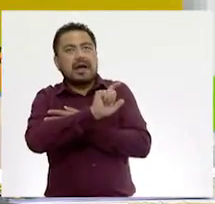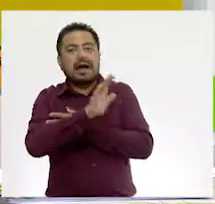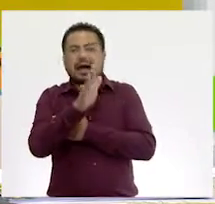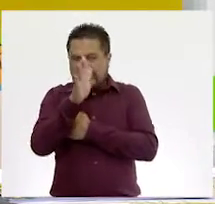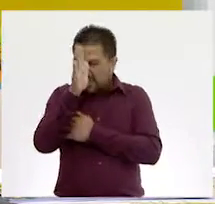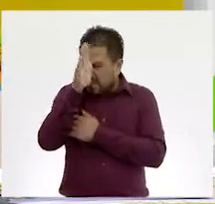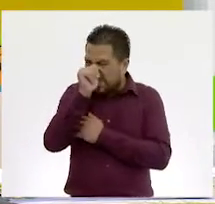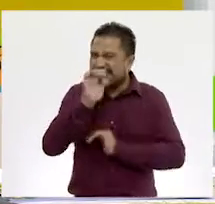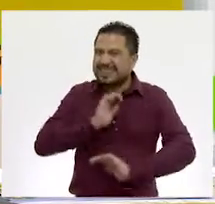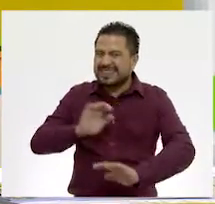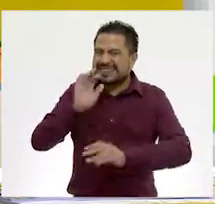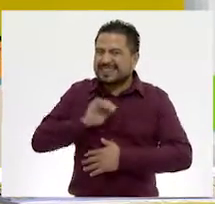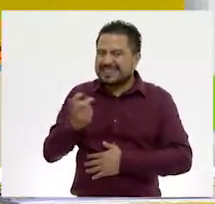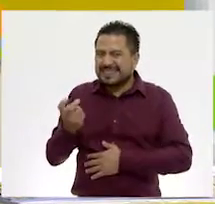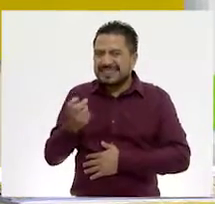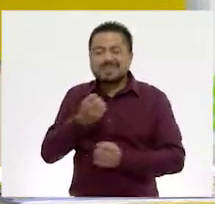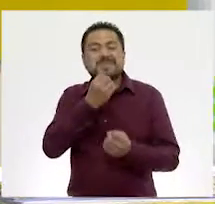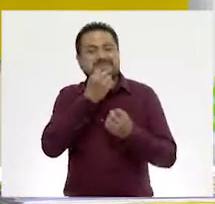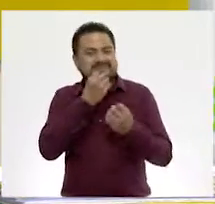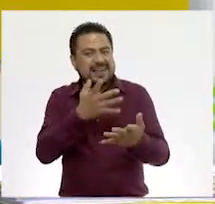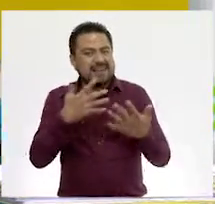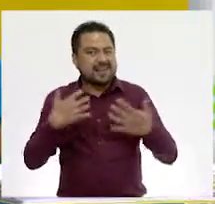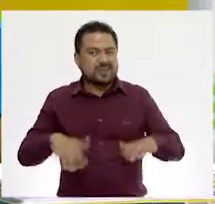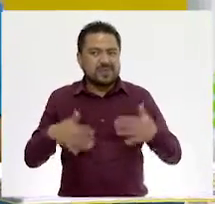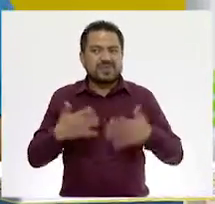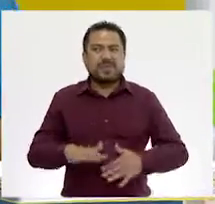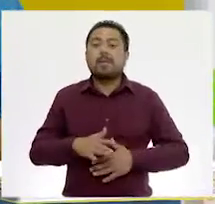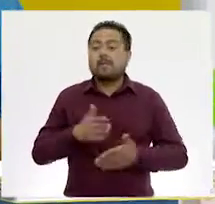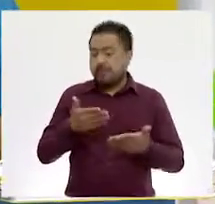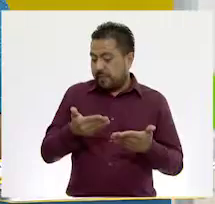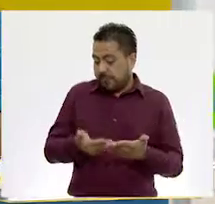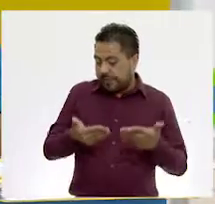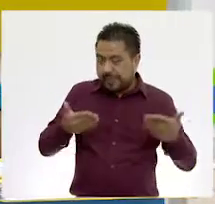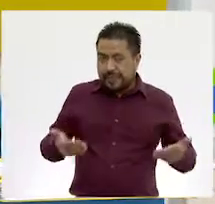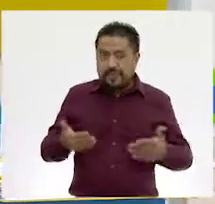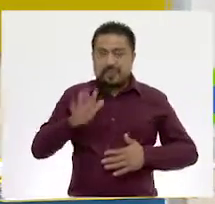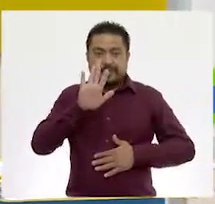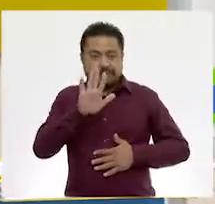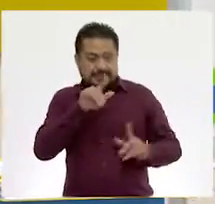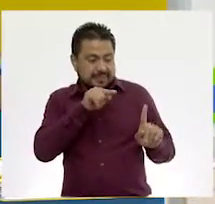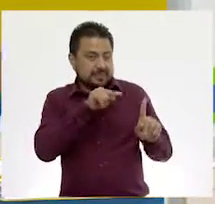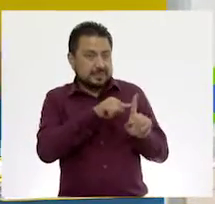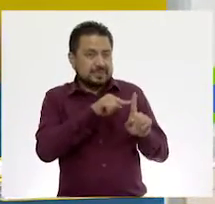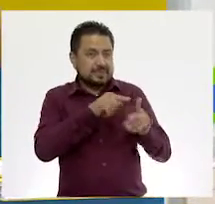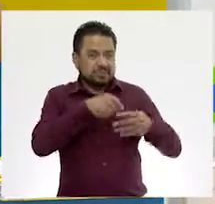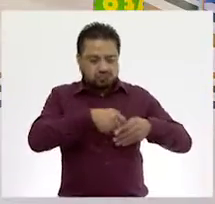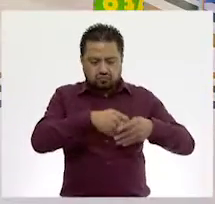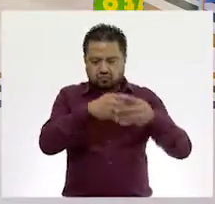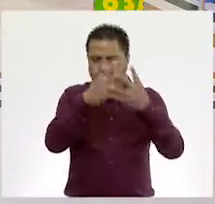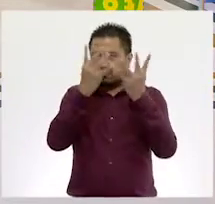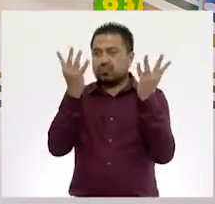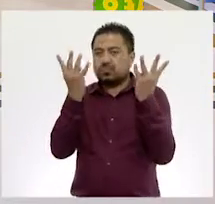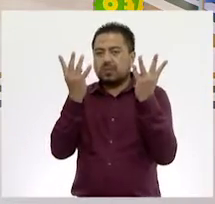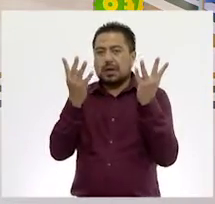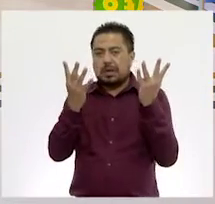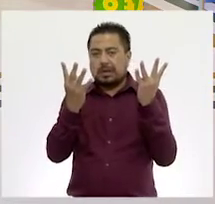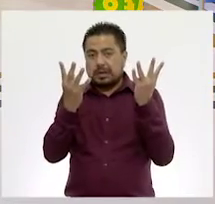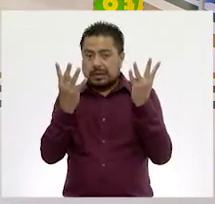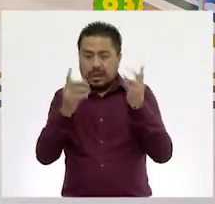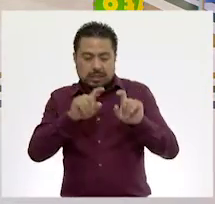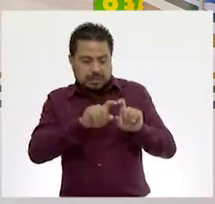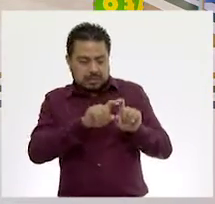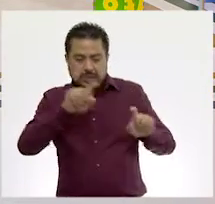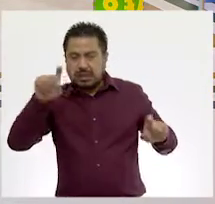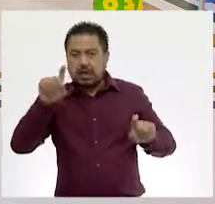se acordaron? Ajá. ¡Excelente! Entonces, aquí, en este mazo de